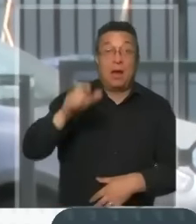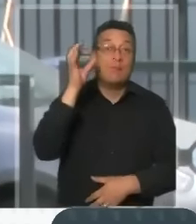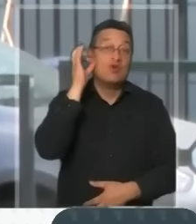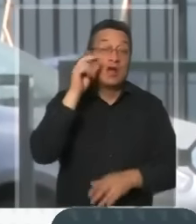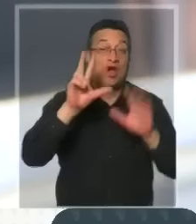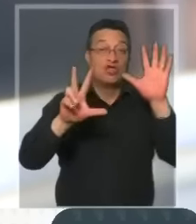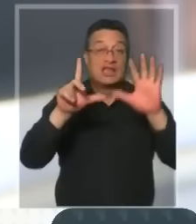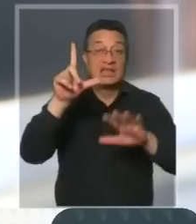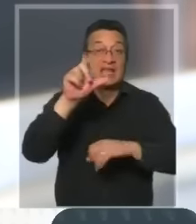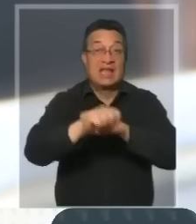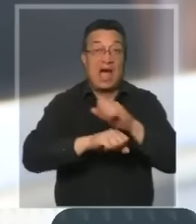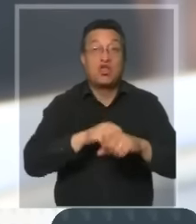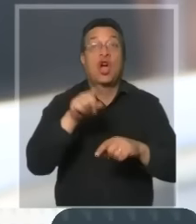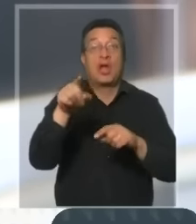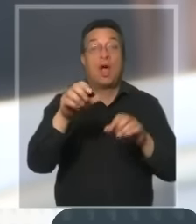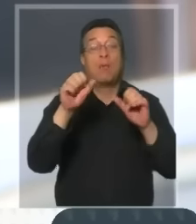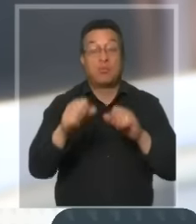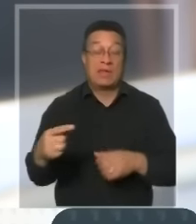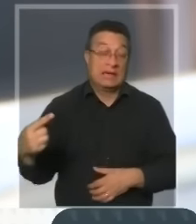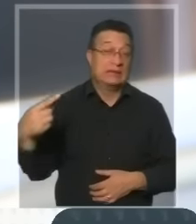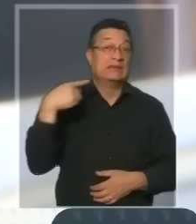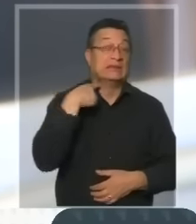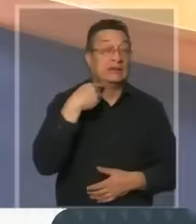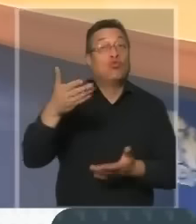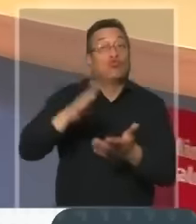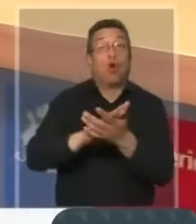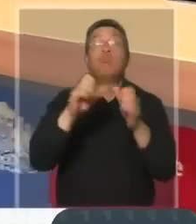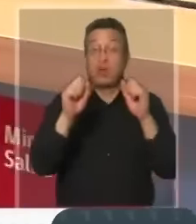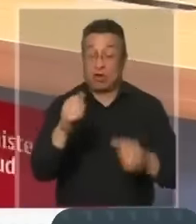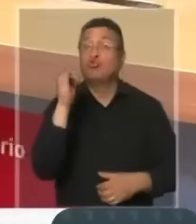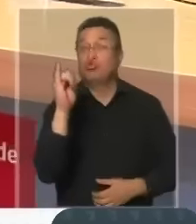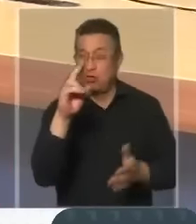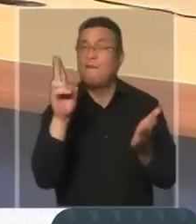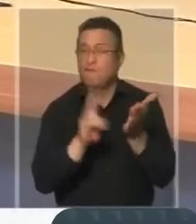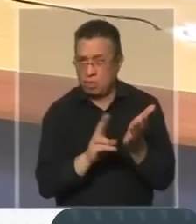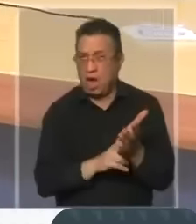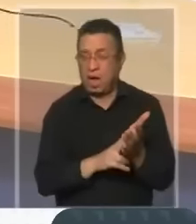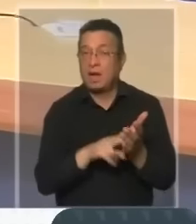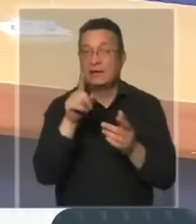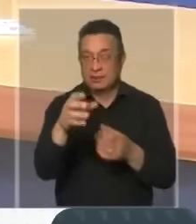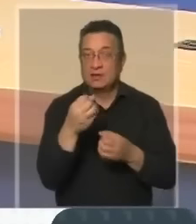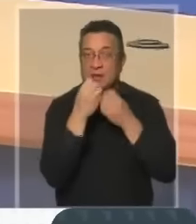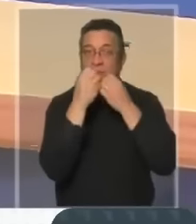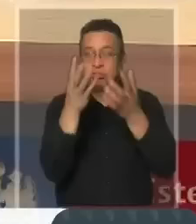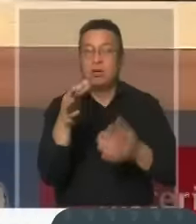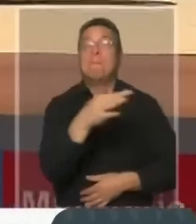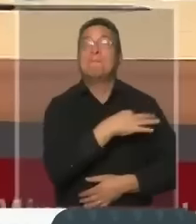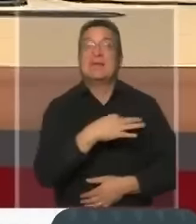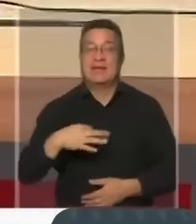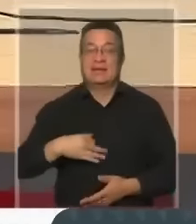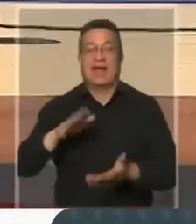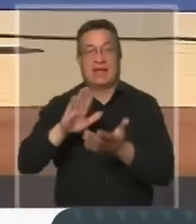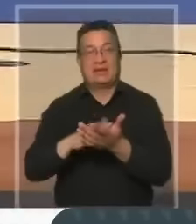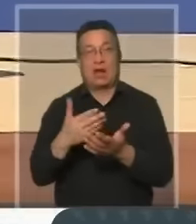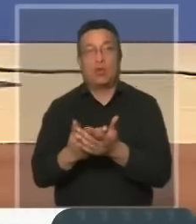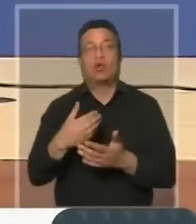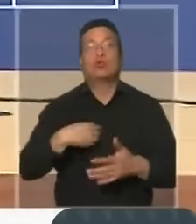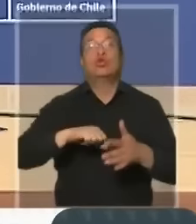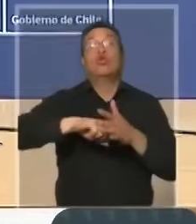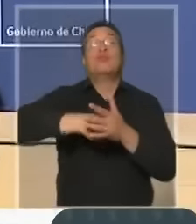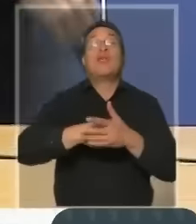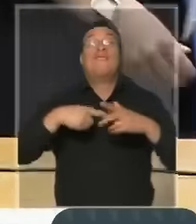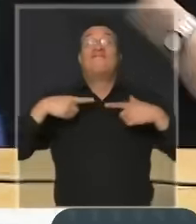87 años eso bien puede tener consecuencias fatales. En eso se centró la declaración de la ministra de Salud tras suspender sus